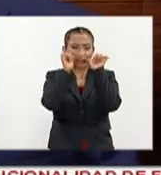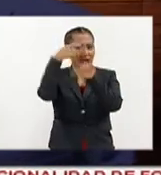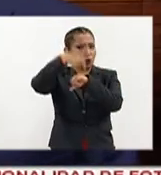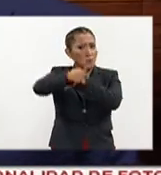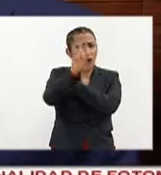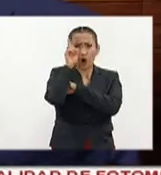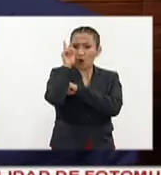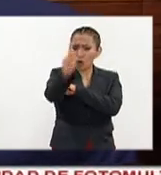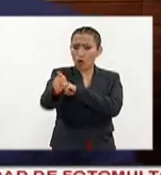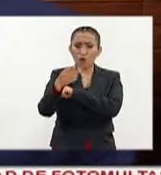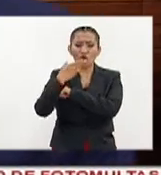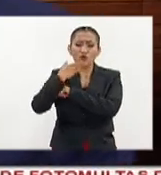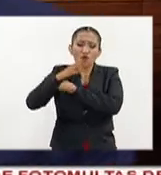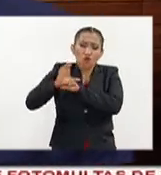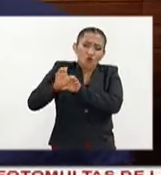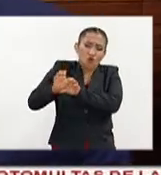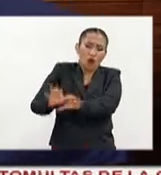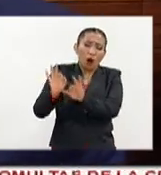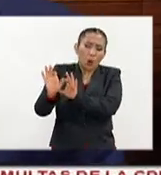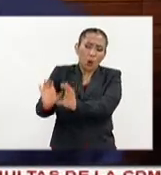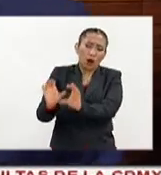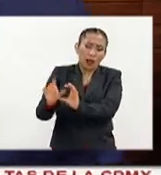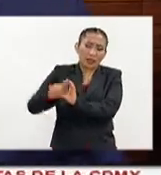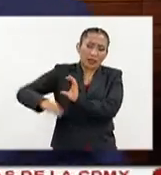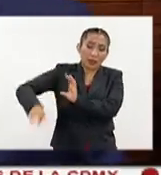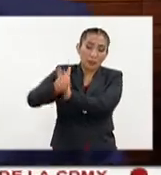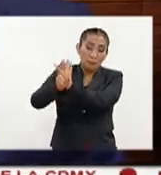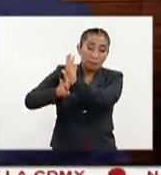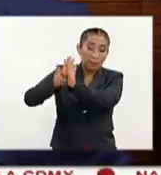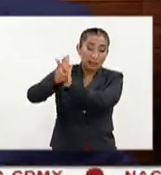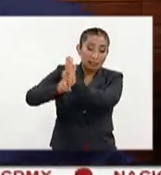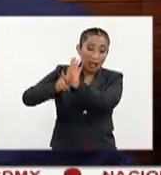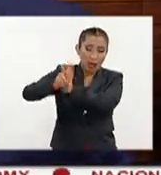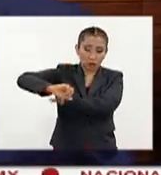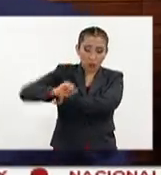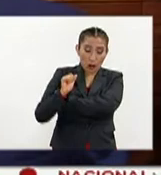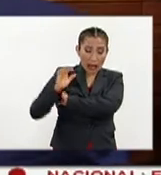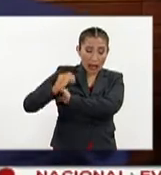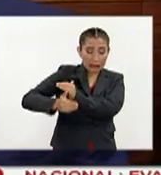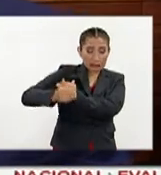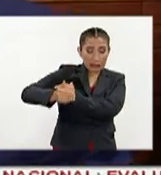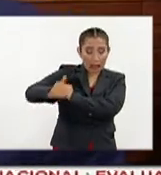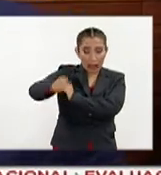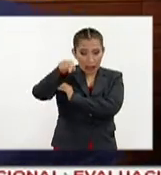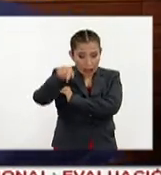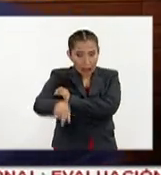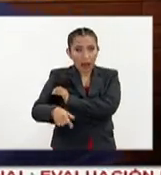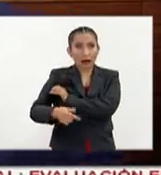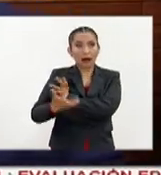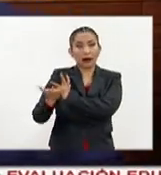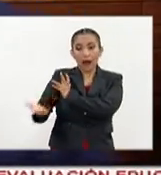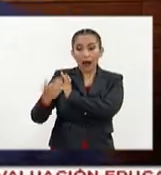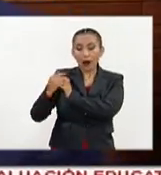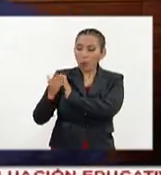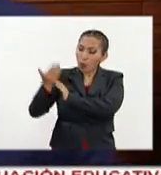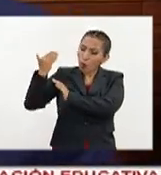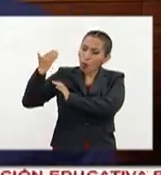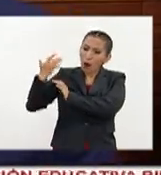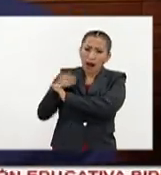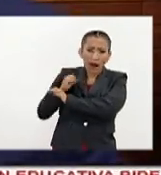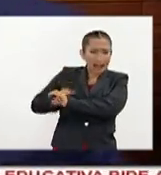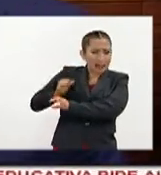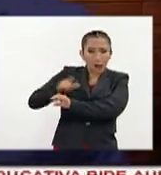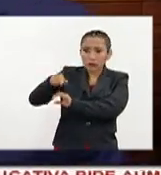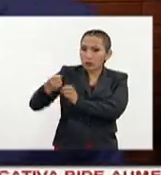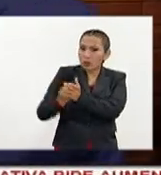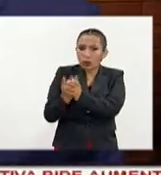muy importante, la conservación de los archivos, tanto los que van hacia atrás como los